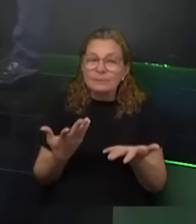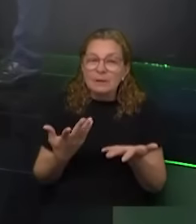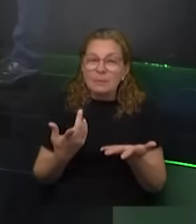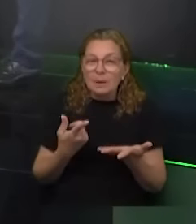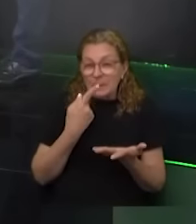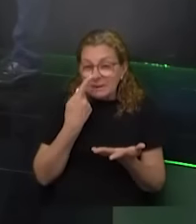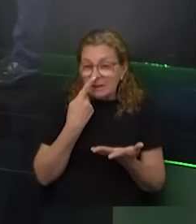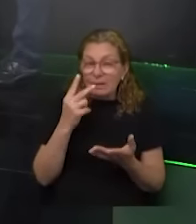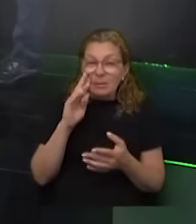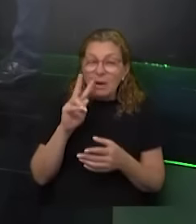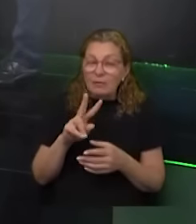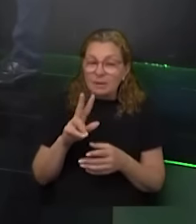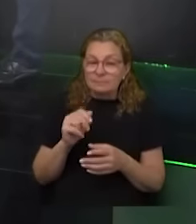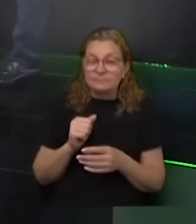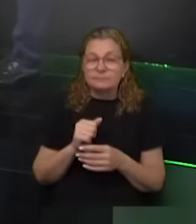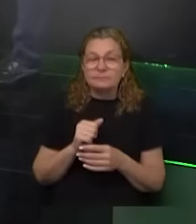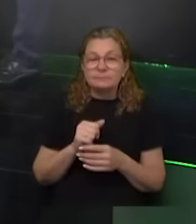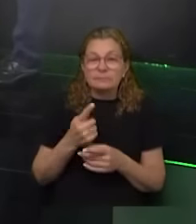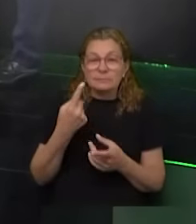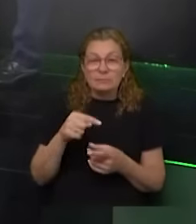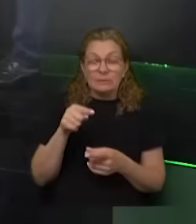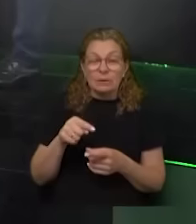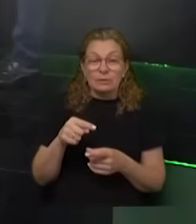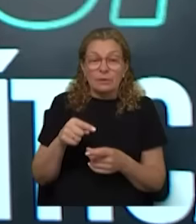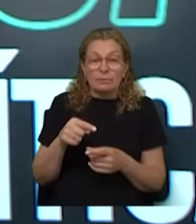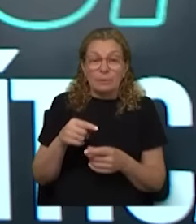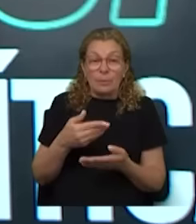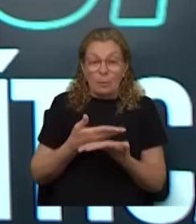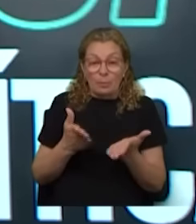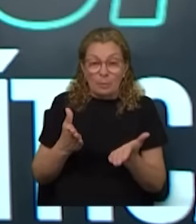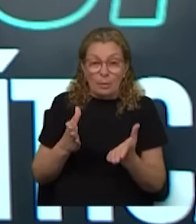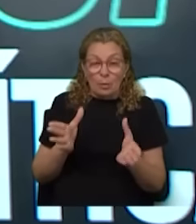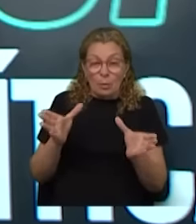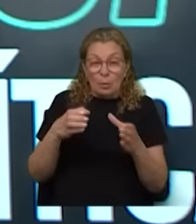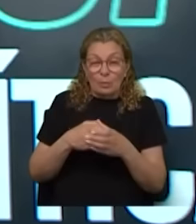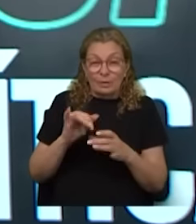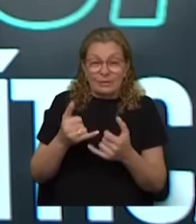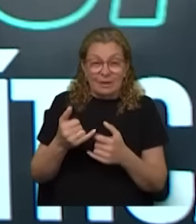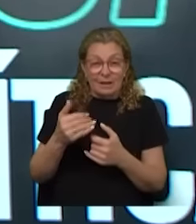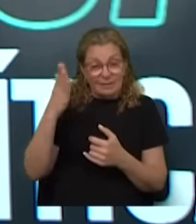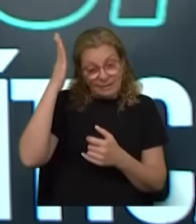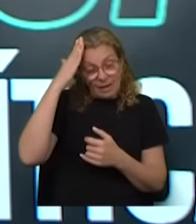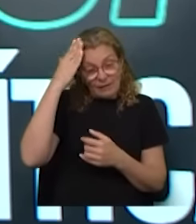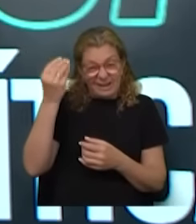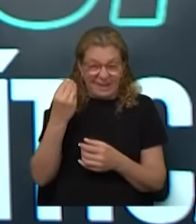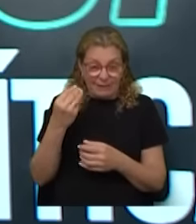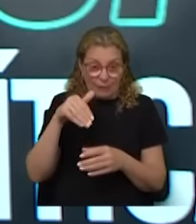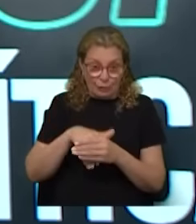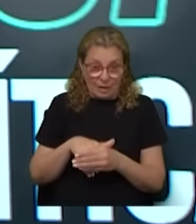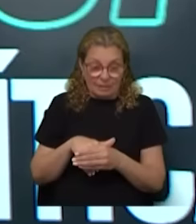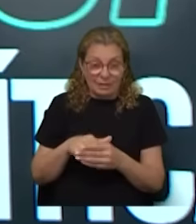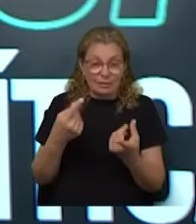interés para seguirlo eh Entonces estamos ante un público que mayoritariamente ya está decidido lo que vota no